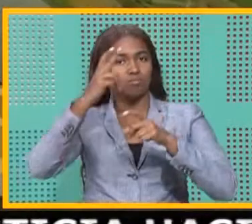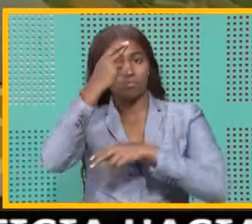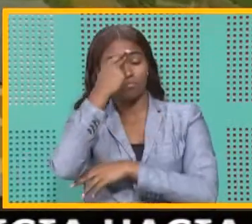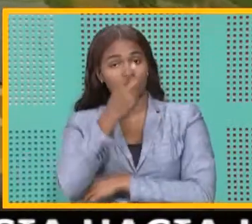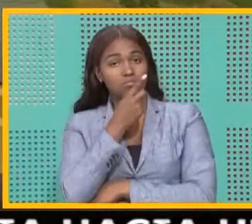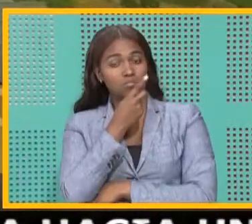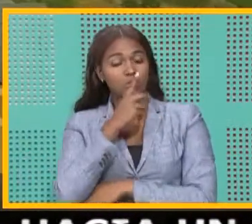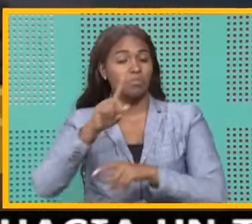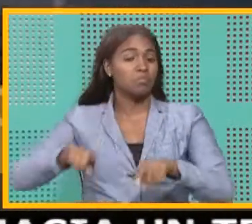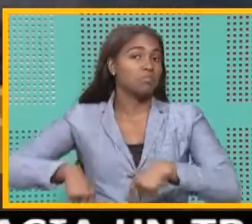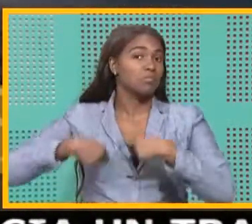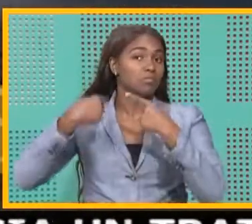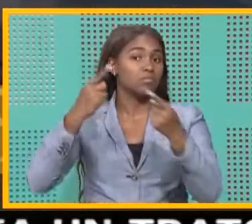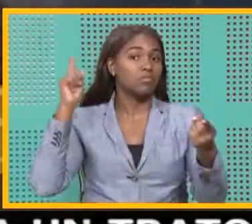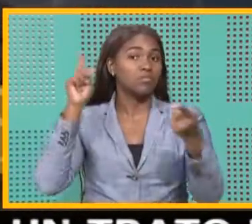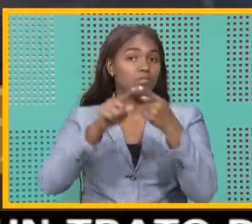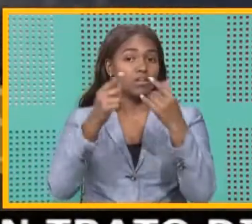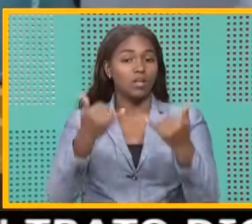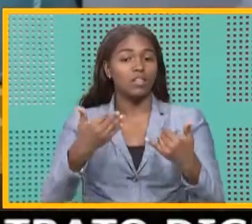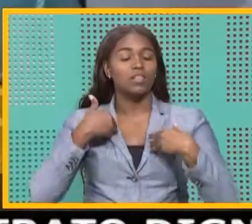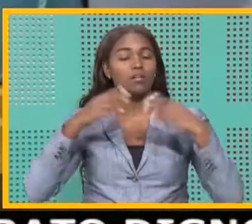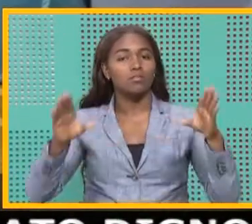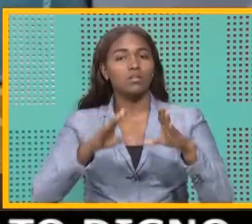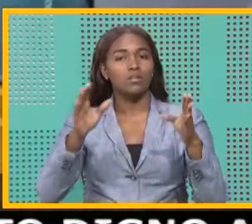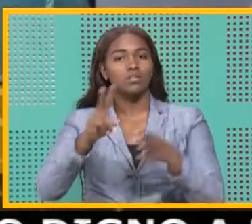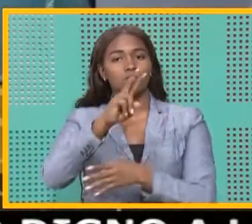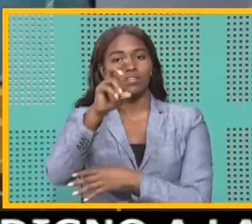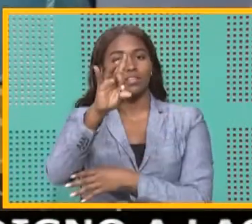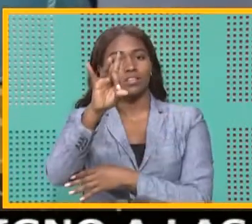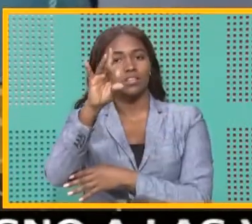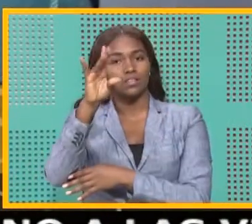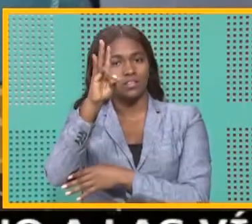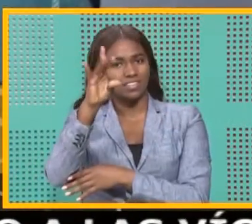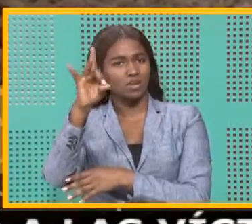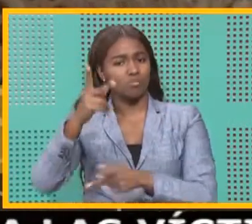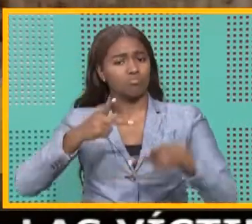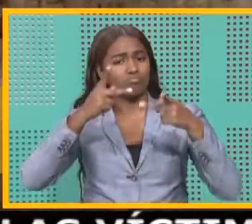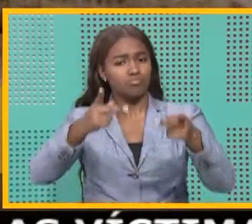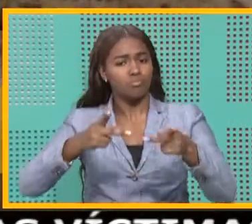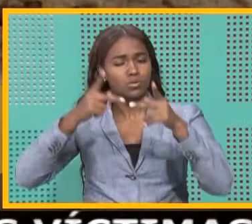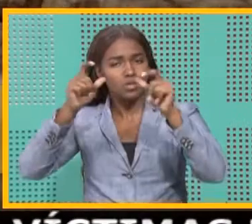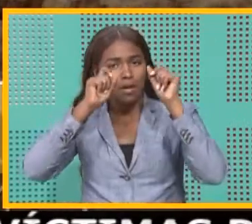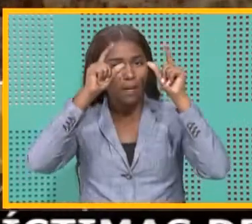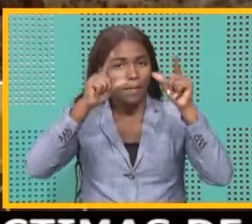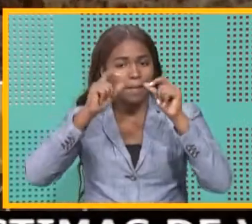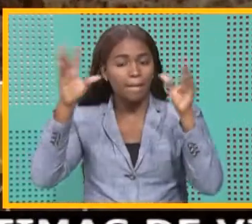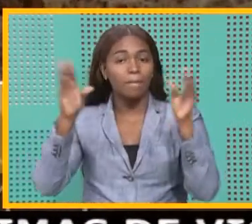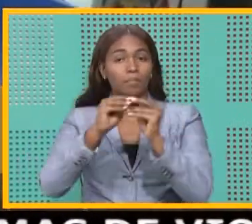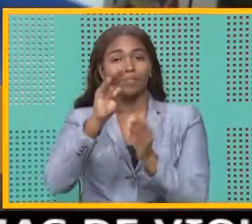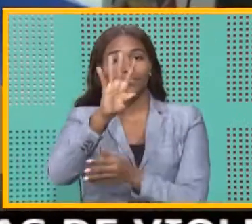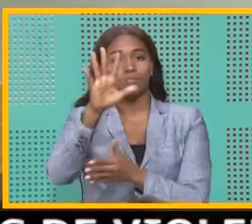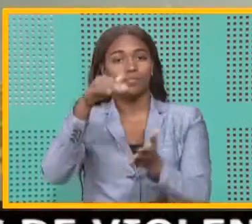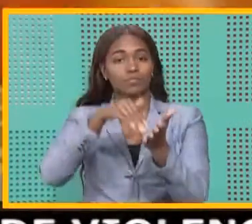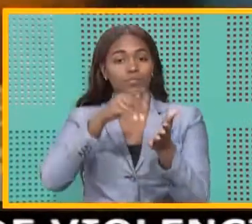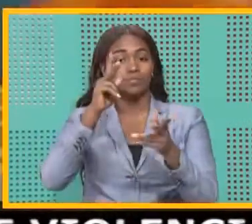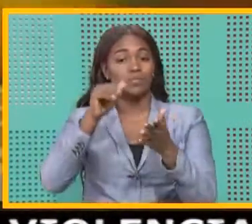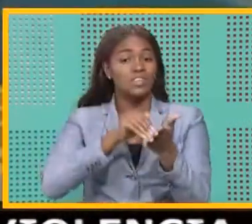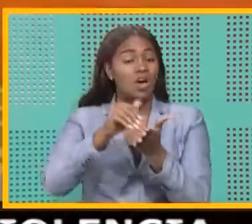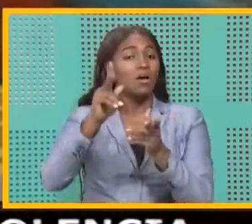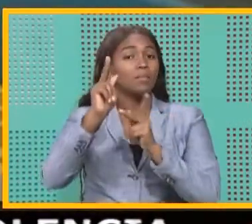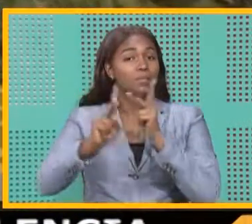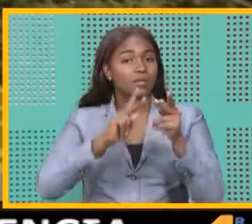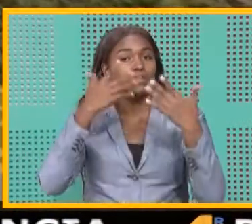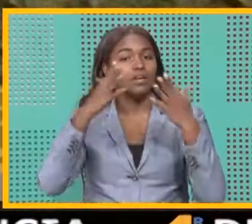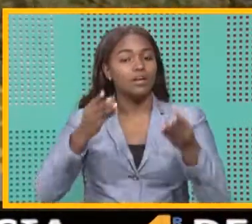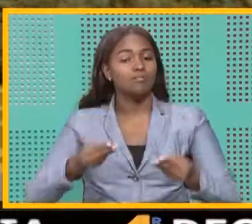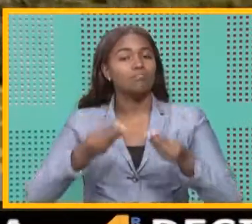se han llevado a cabo 278 visitas sorpresa en las que más de 45 mil millones de personas han